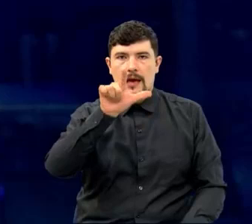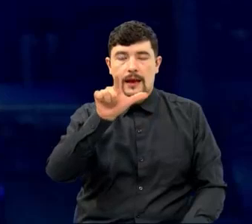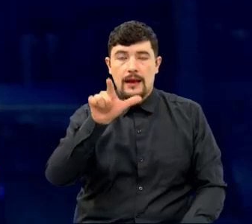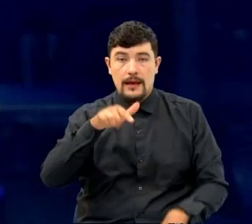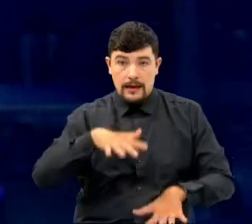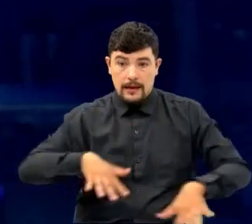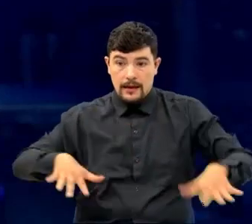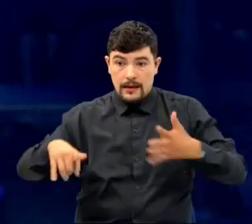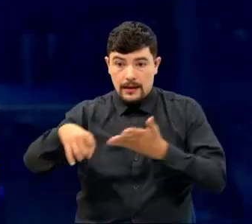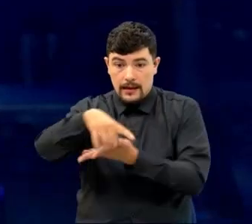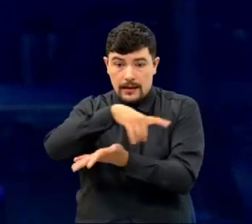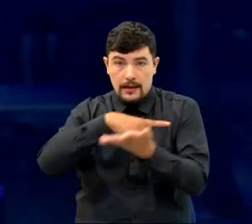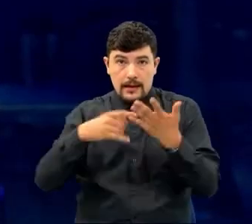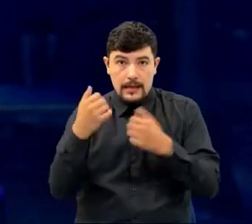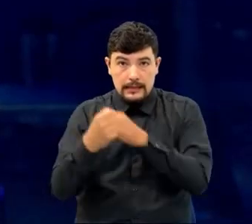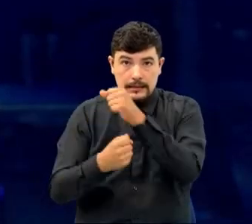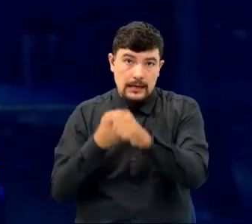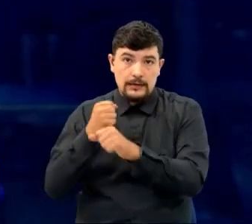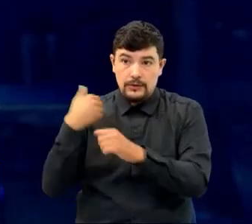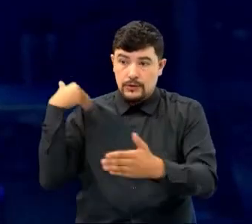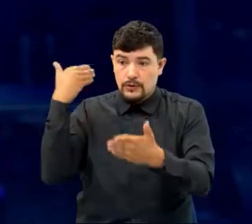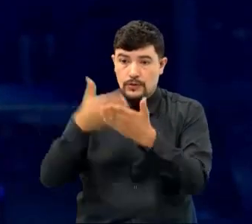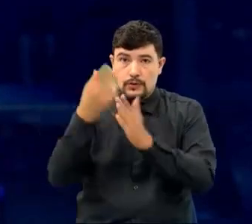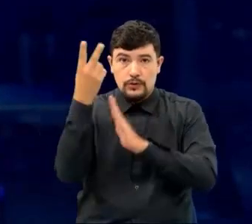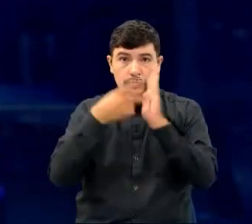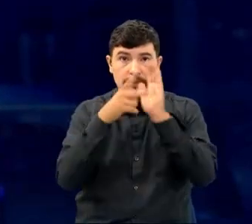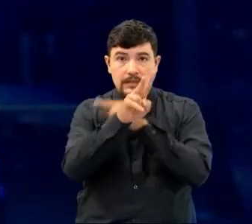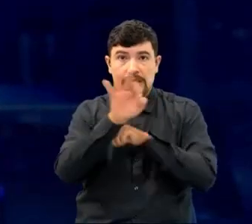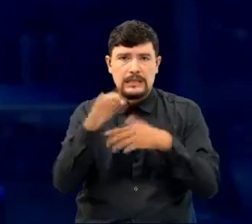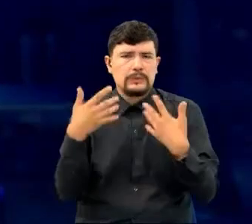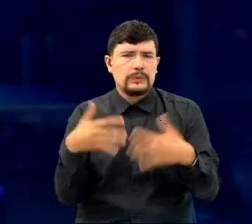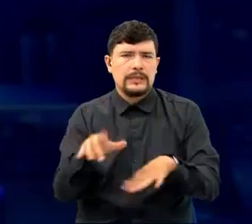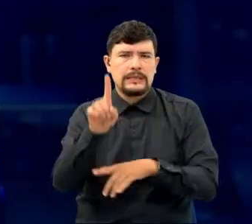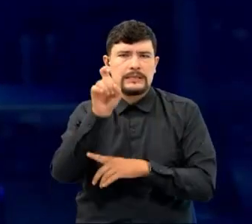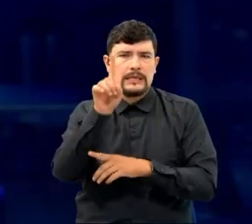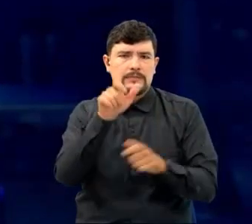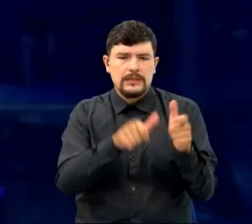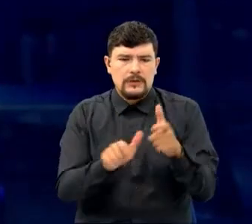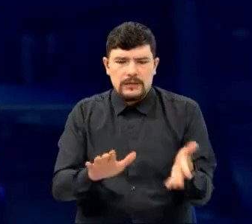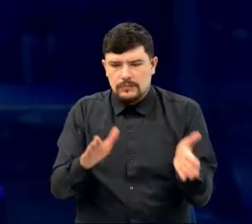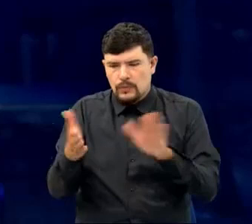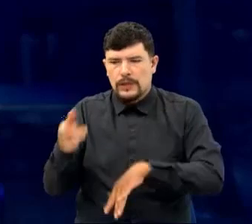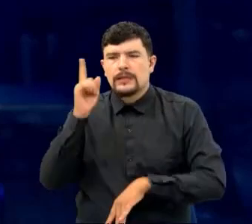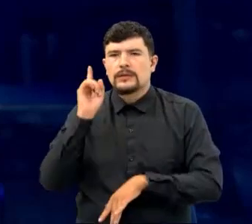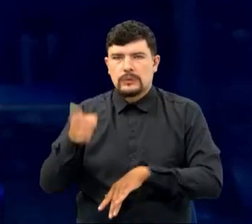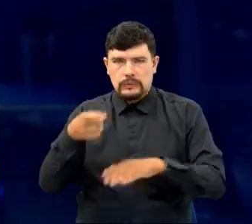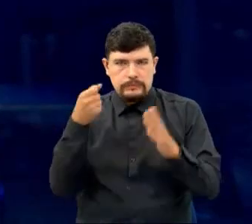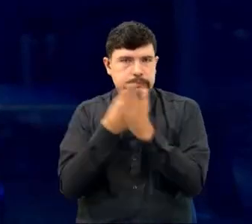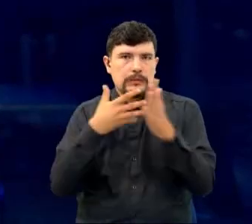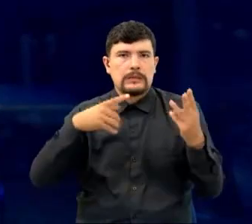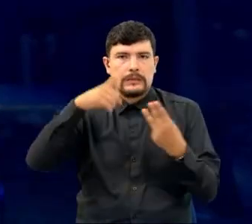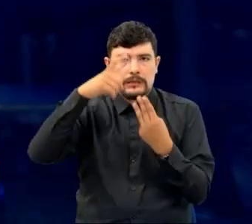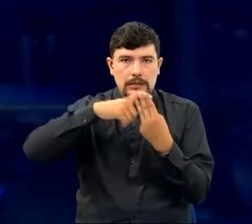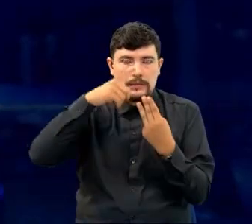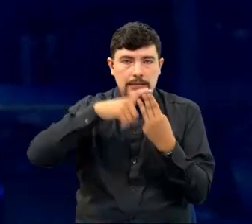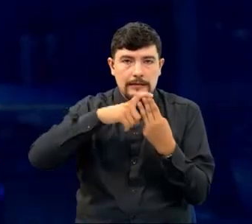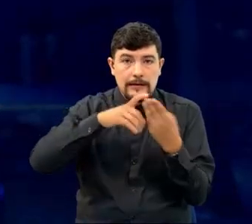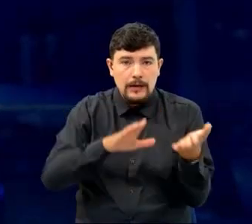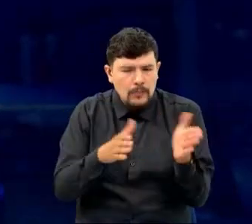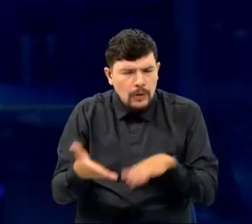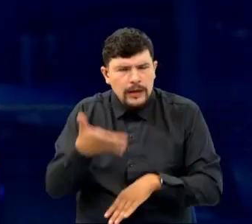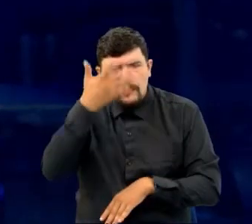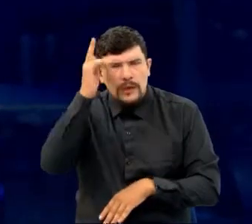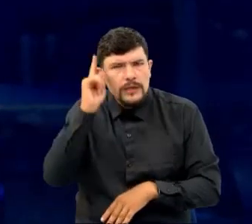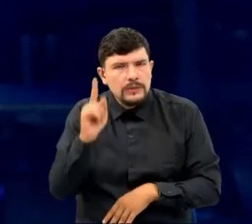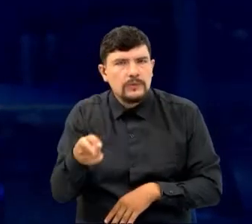de Bucaramanga, en lo que va desde 2023, se han registrado 6 personas muertas en accidentes de tránsito. Muchas de esas muertes se han presentado por la